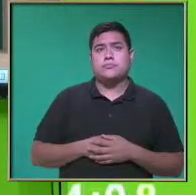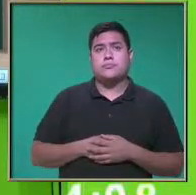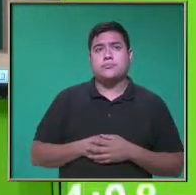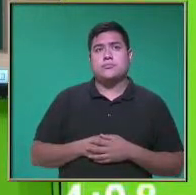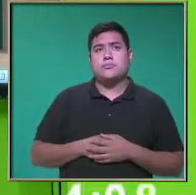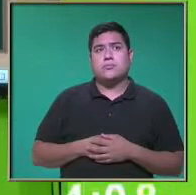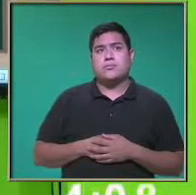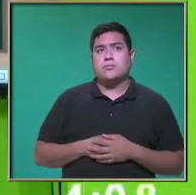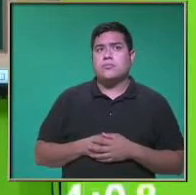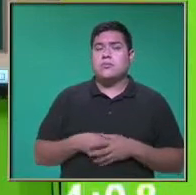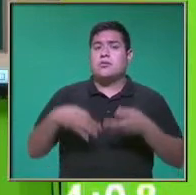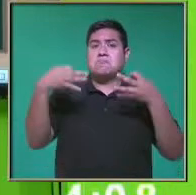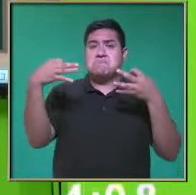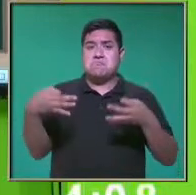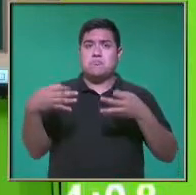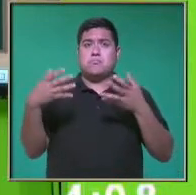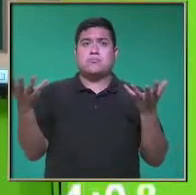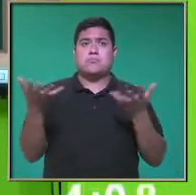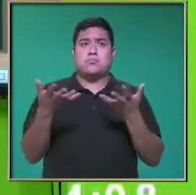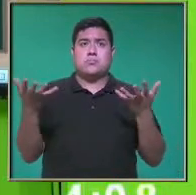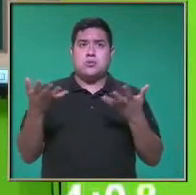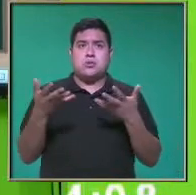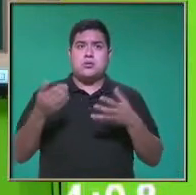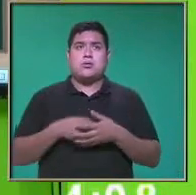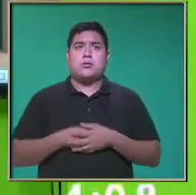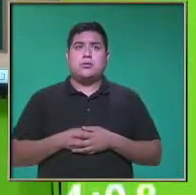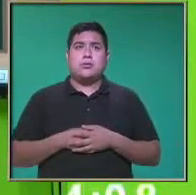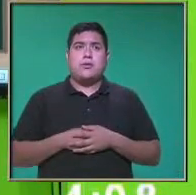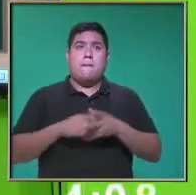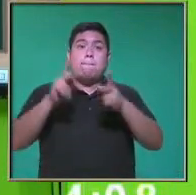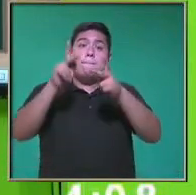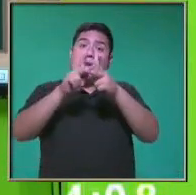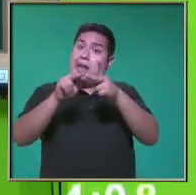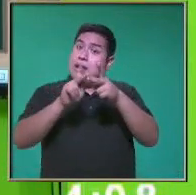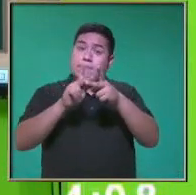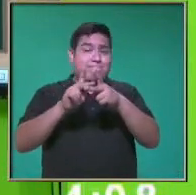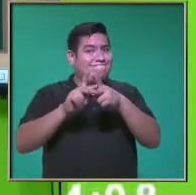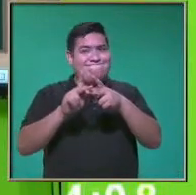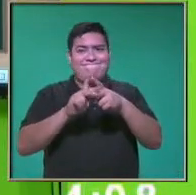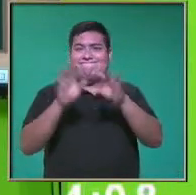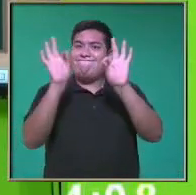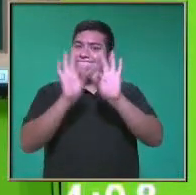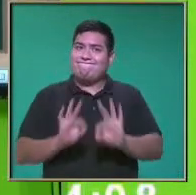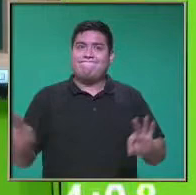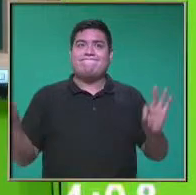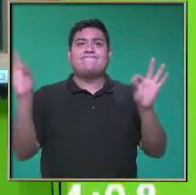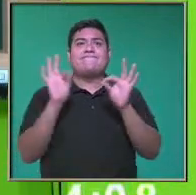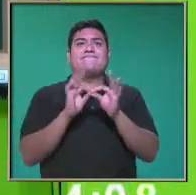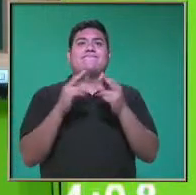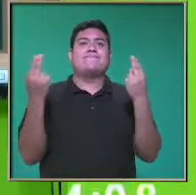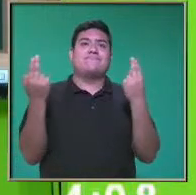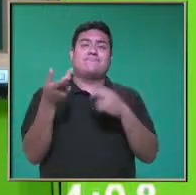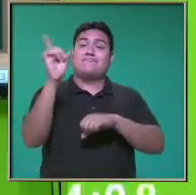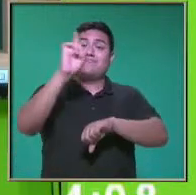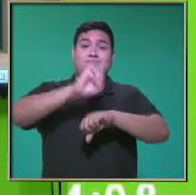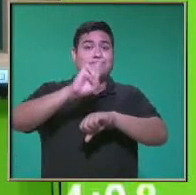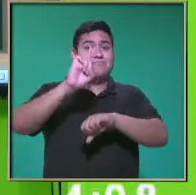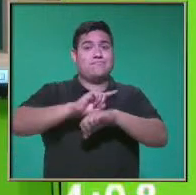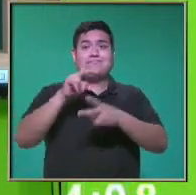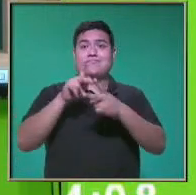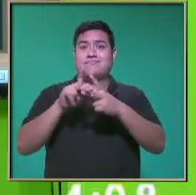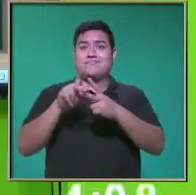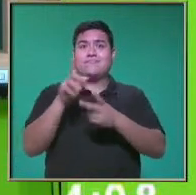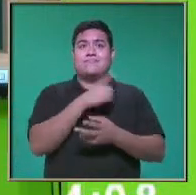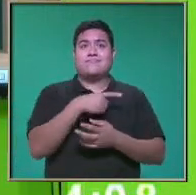la pronunciación adecuada. Practice. It is necessary. Es muy necesario practicar todos los días. When you are in